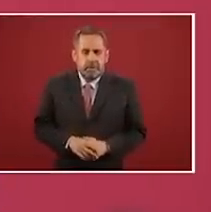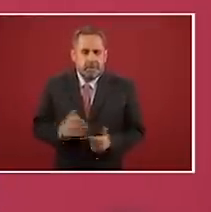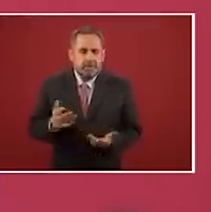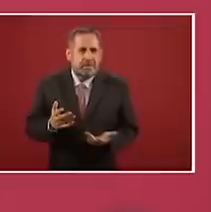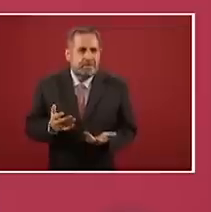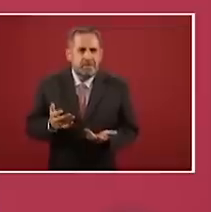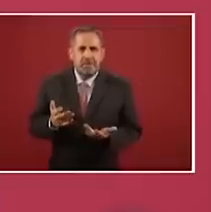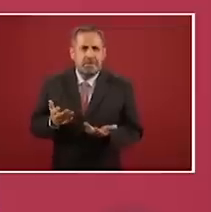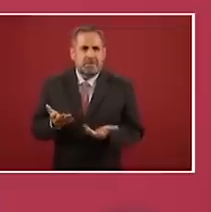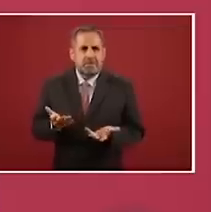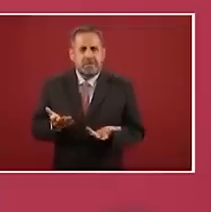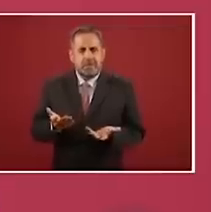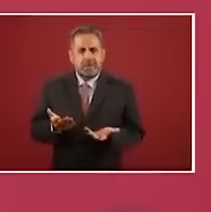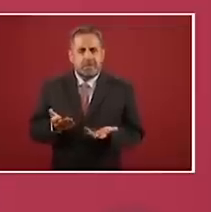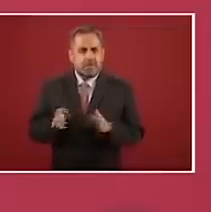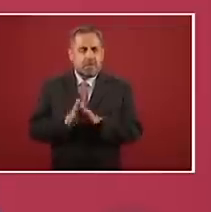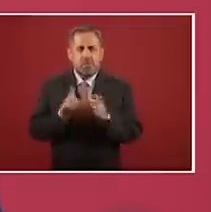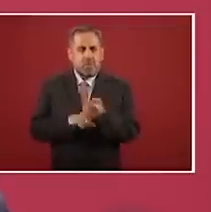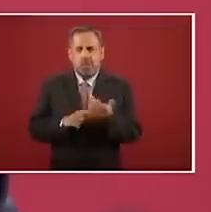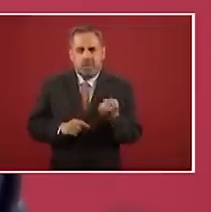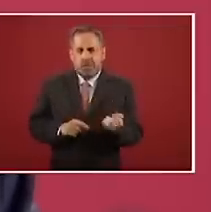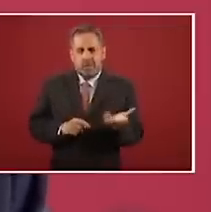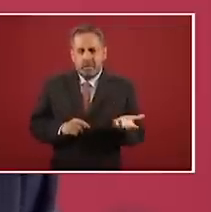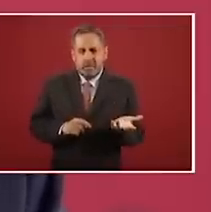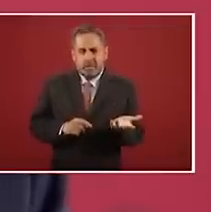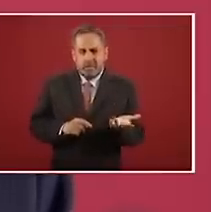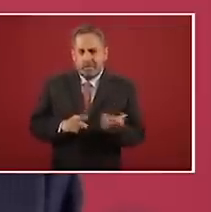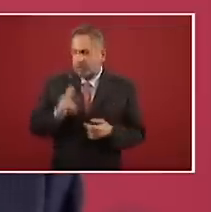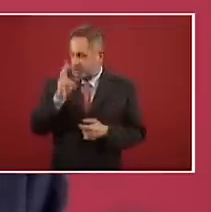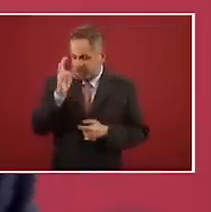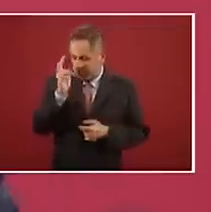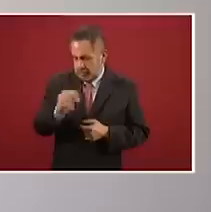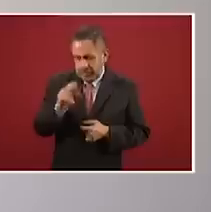Entonces, no vamos a hacer nada